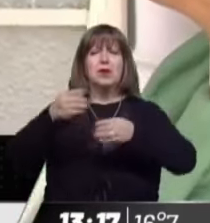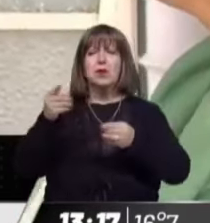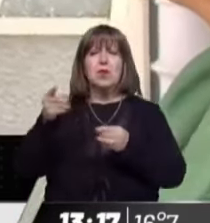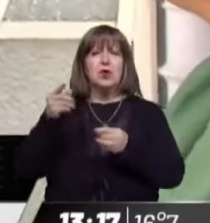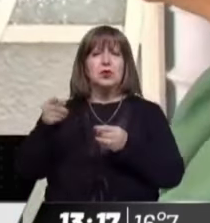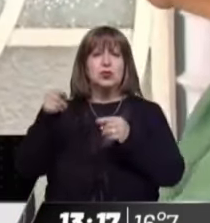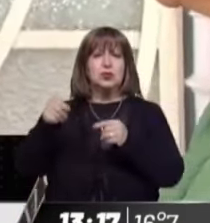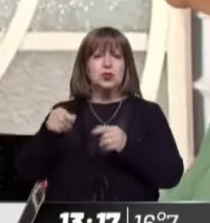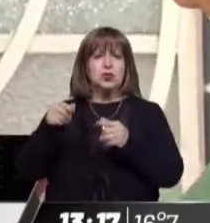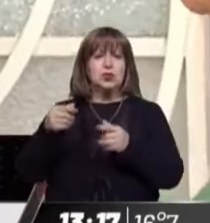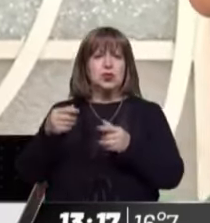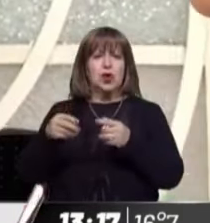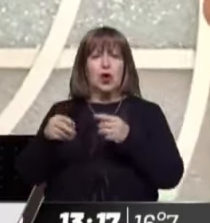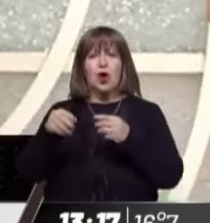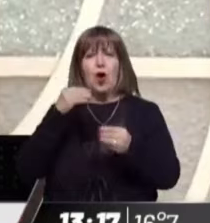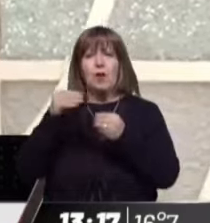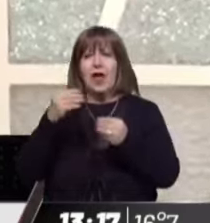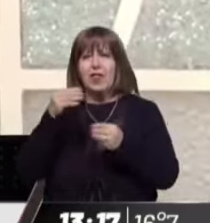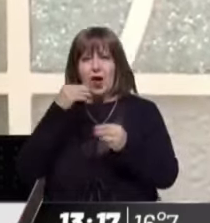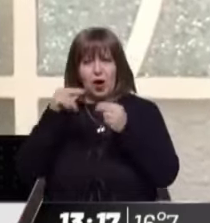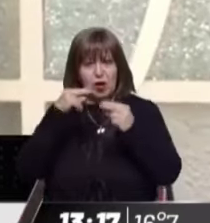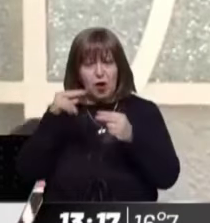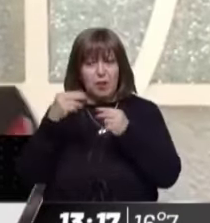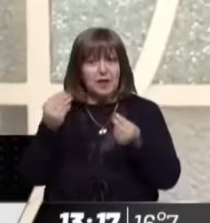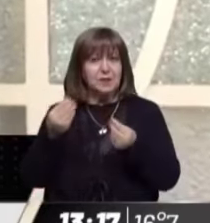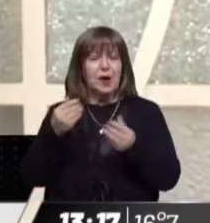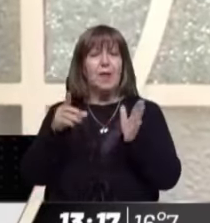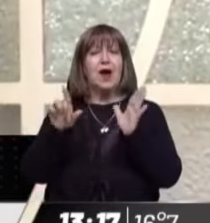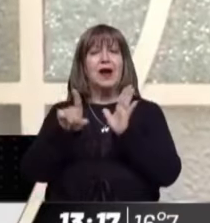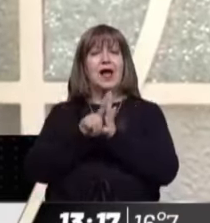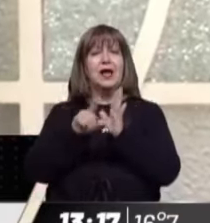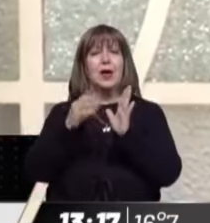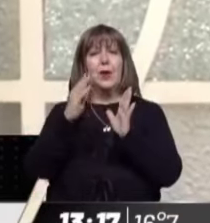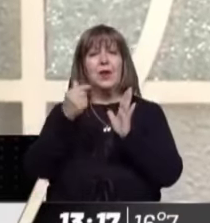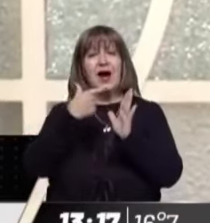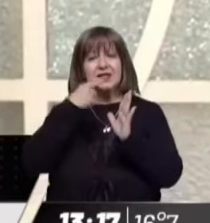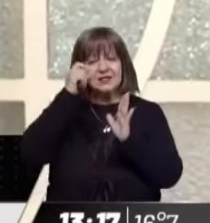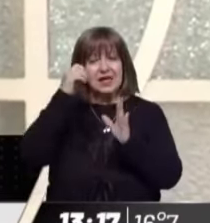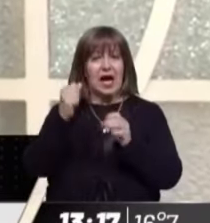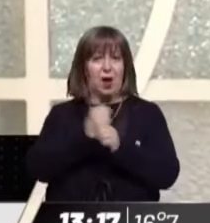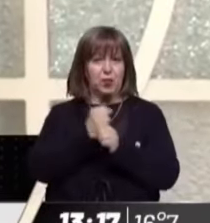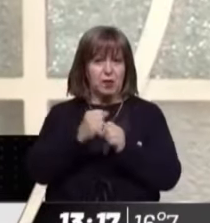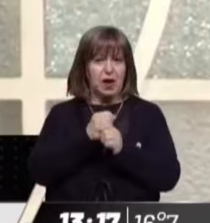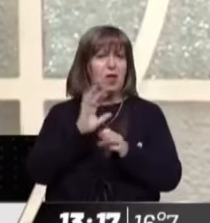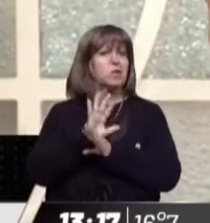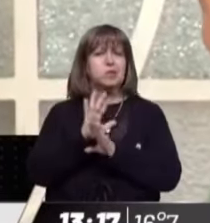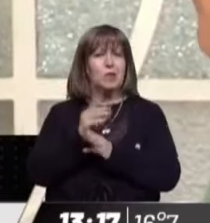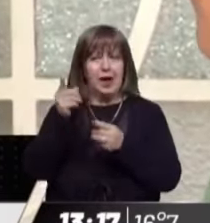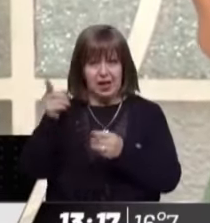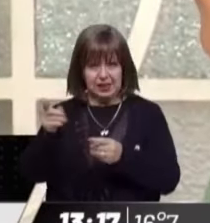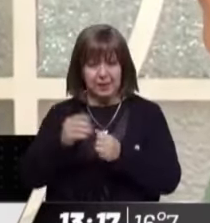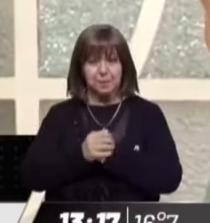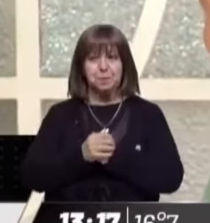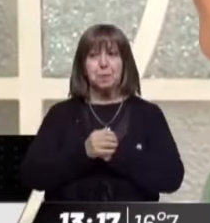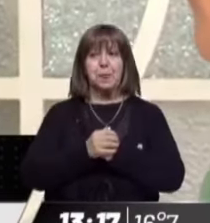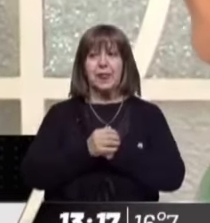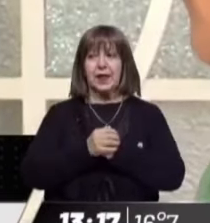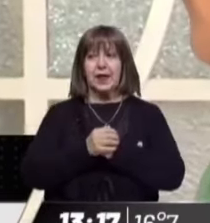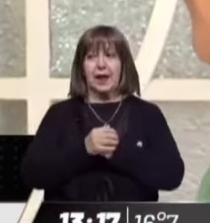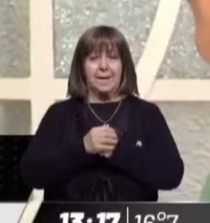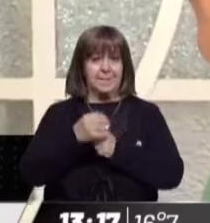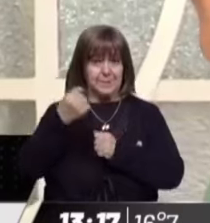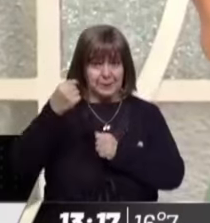situación hoy y qué pasa, cómo los afecta el tema de la aprobación de la ley bases? Bueno, en primer lugar, como usted decía más